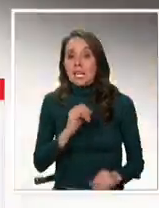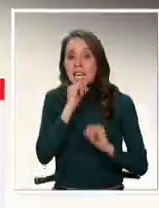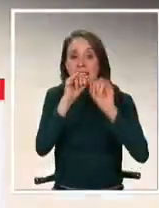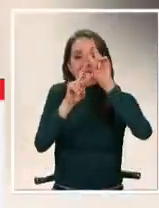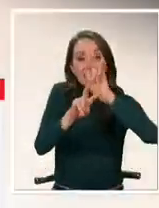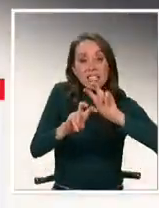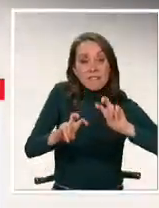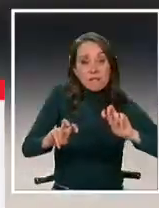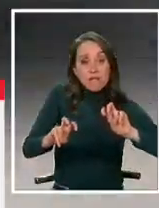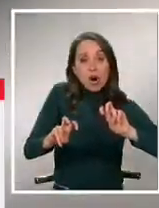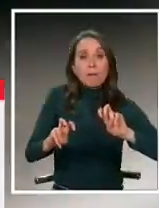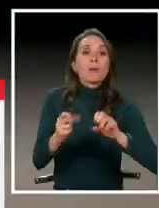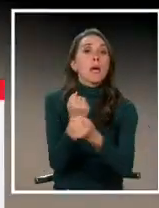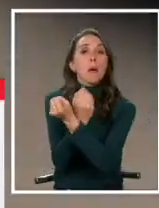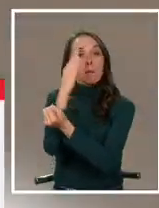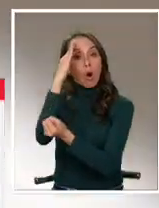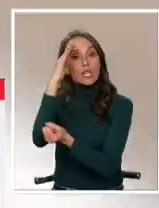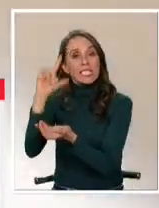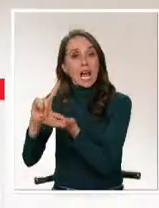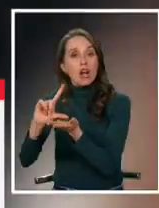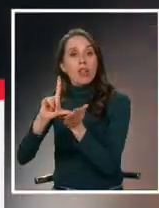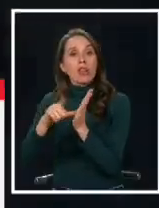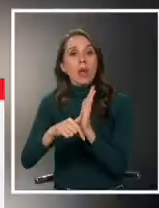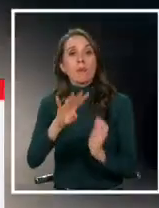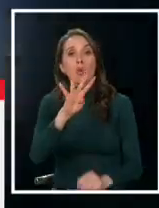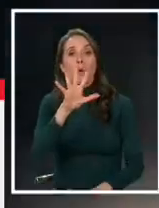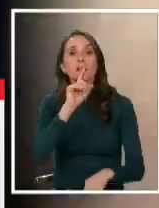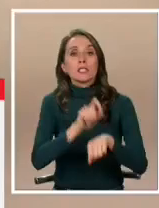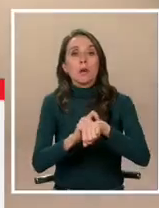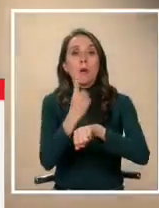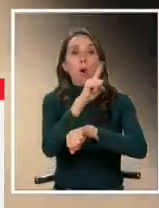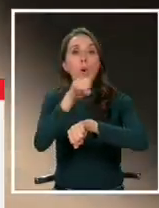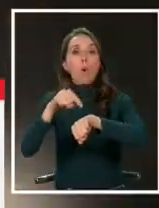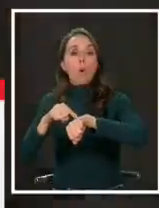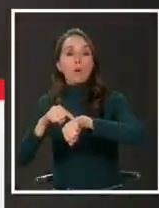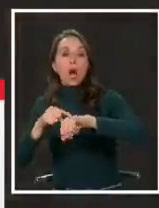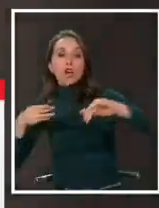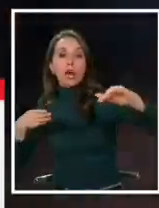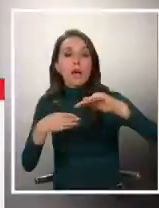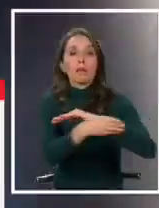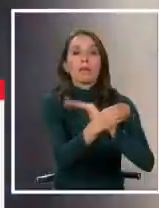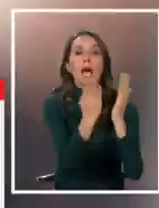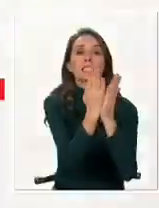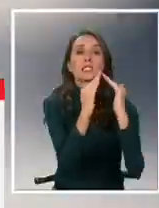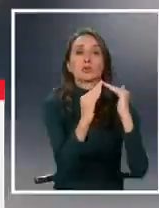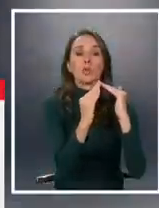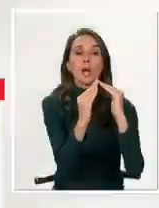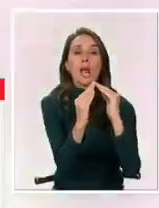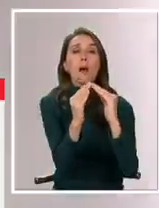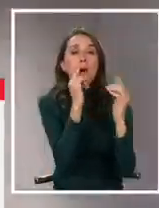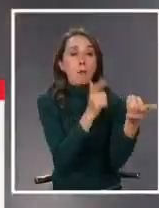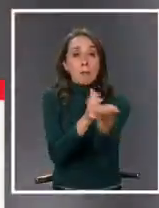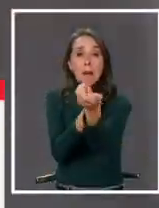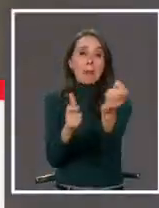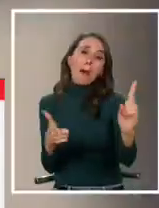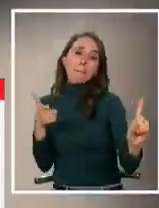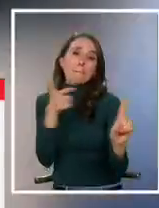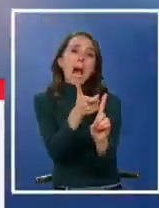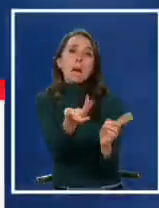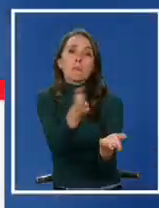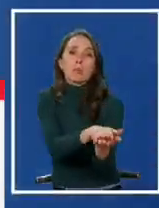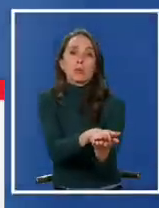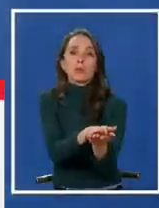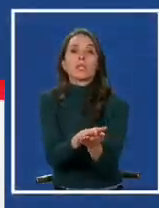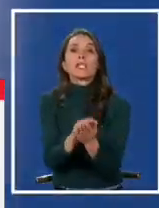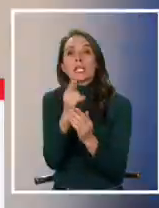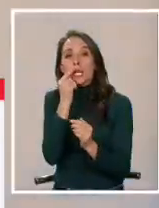señalan que la policía local demoró entre 45 minutos y una hora en ingresar a la escuela para batir al tirador además